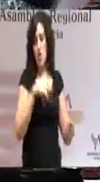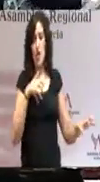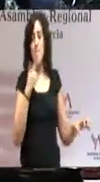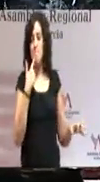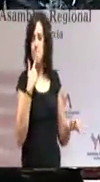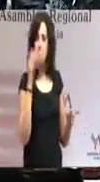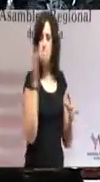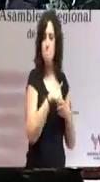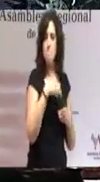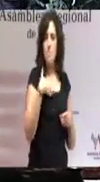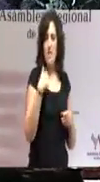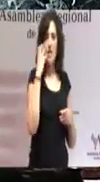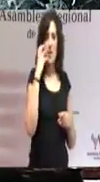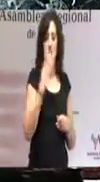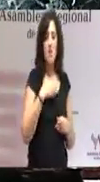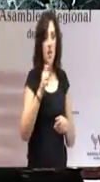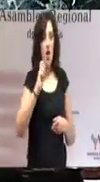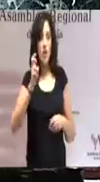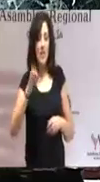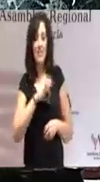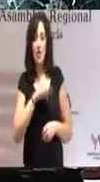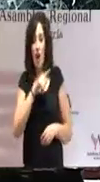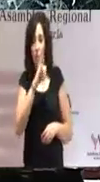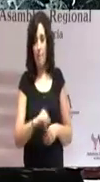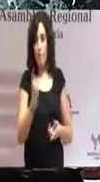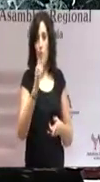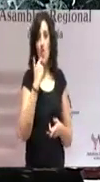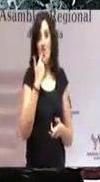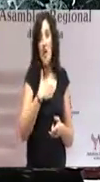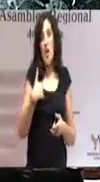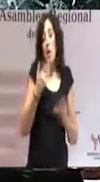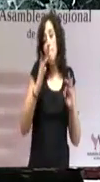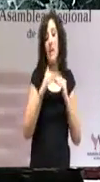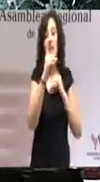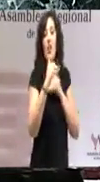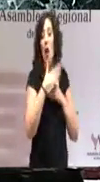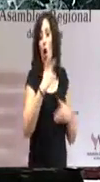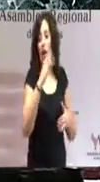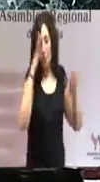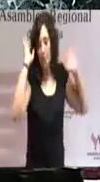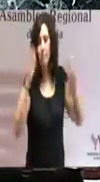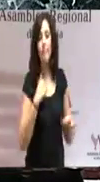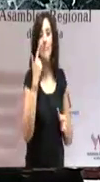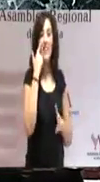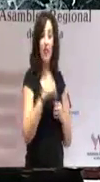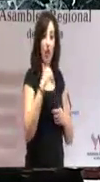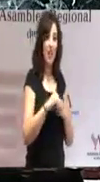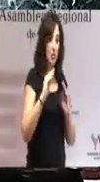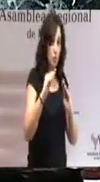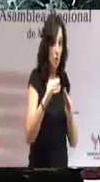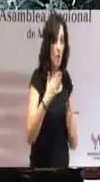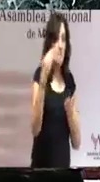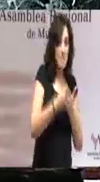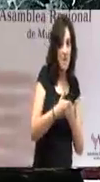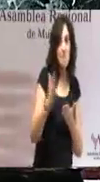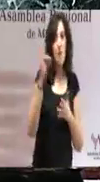aliada, señor Sánchez, que está impidiendo la estabilidad de este país. Mire, eso lo piden sus votantes y lo pide